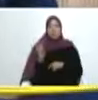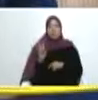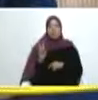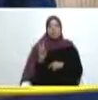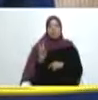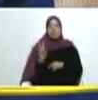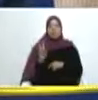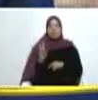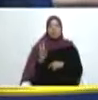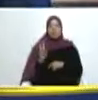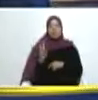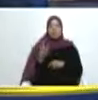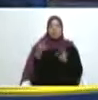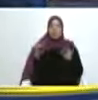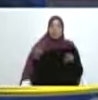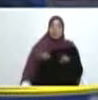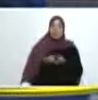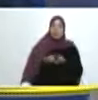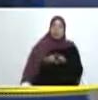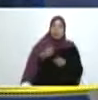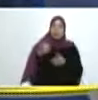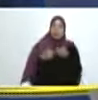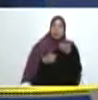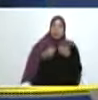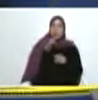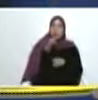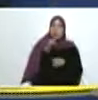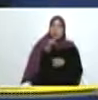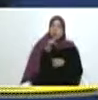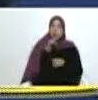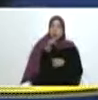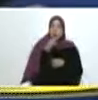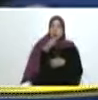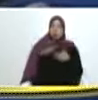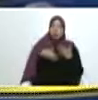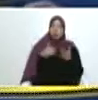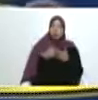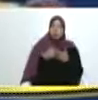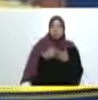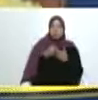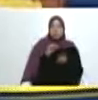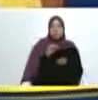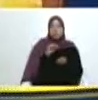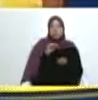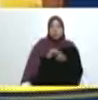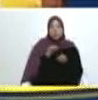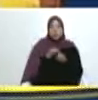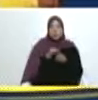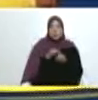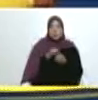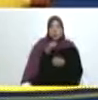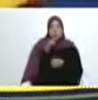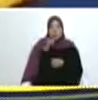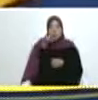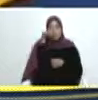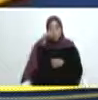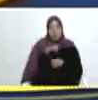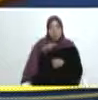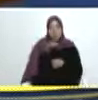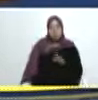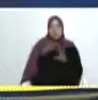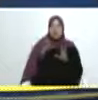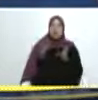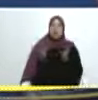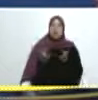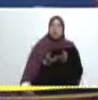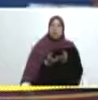la misma cantidad equivalente a las emisiones de carbono de 2/3 de la población mundial,